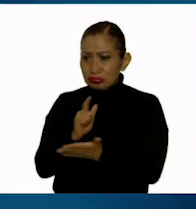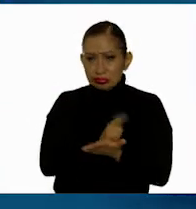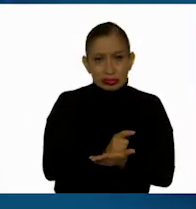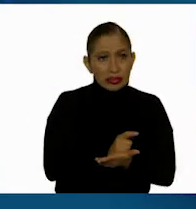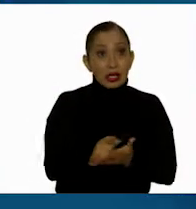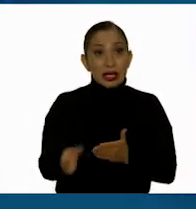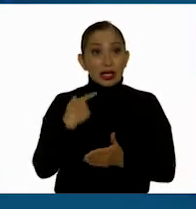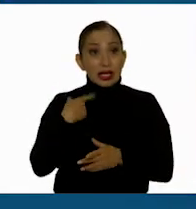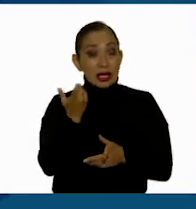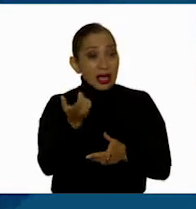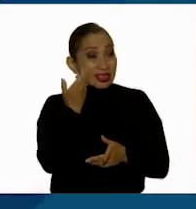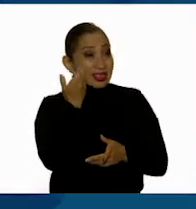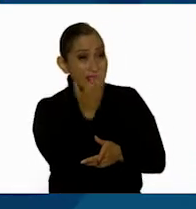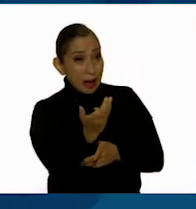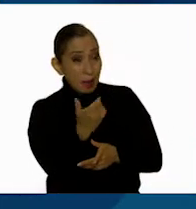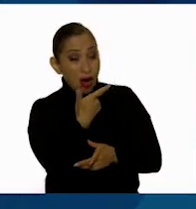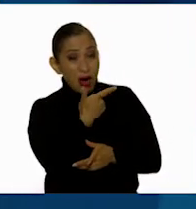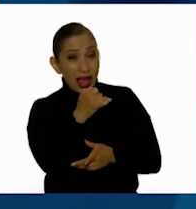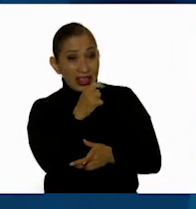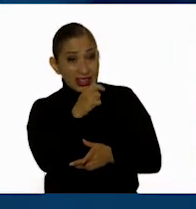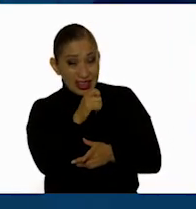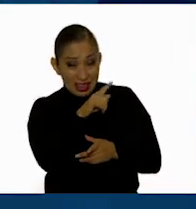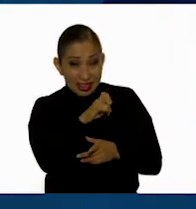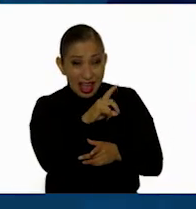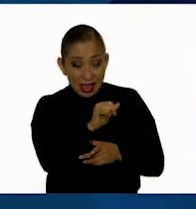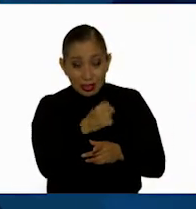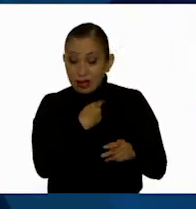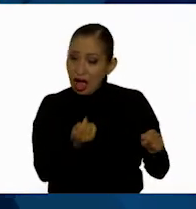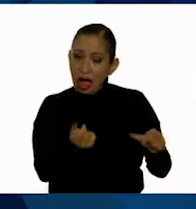varios ídolos del tiempo de la gentilidad.